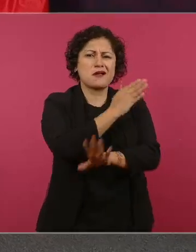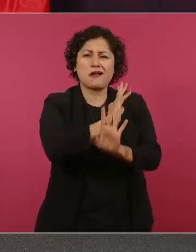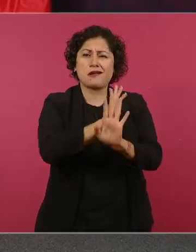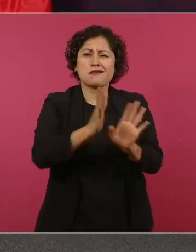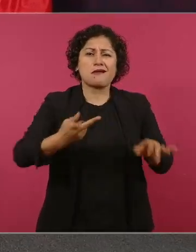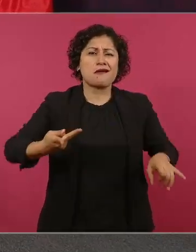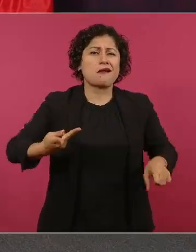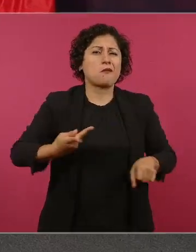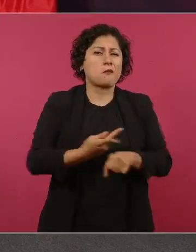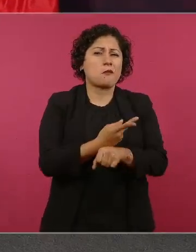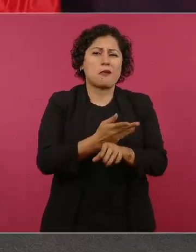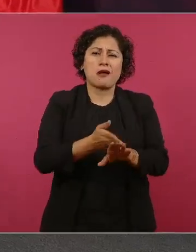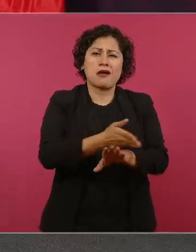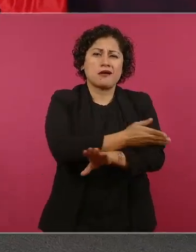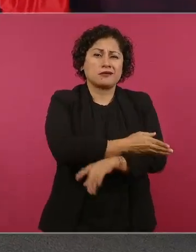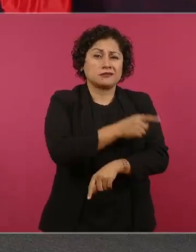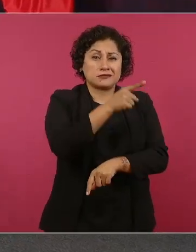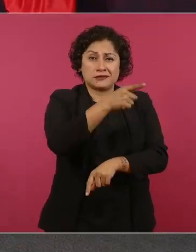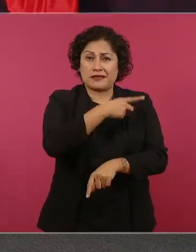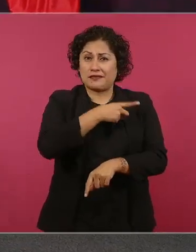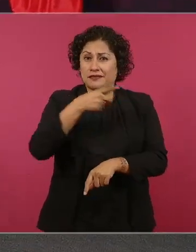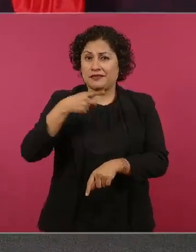porque tienen que renovarse.